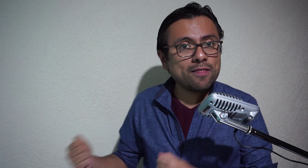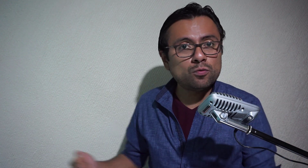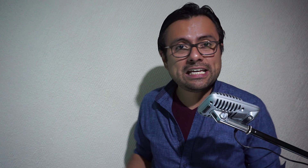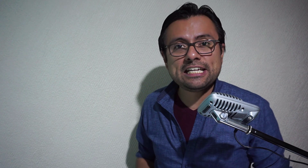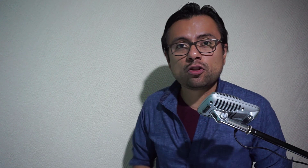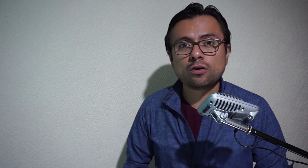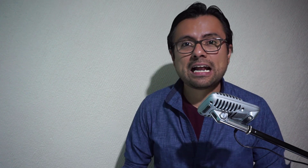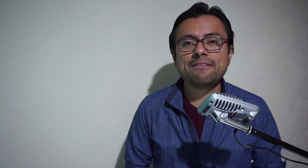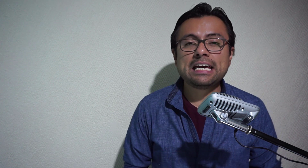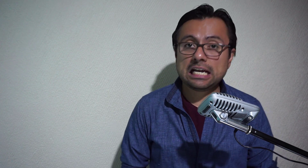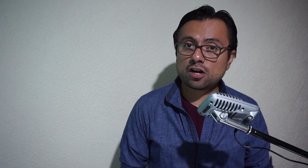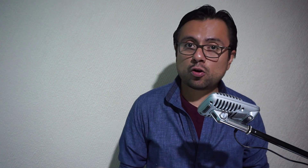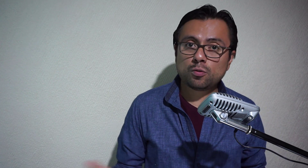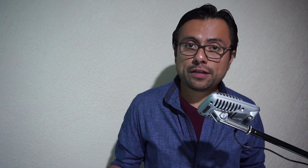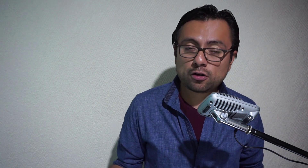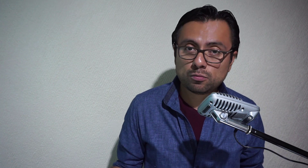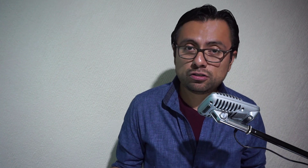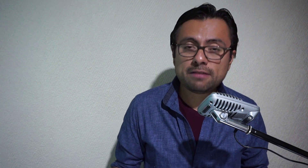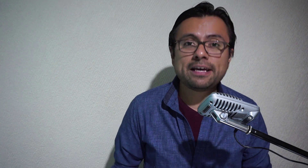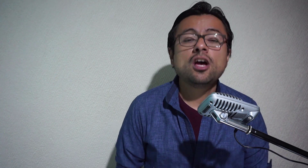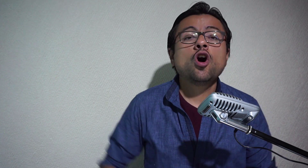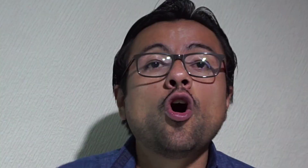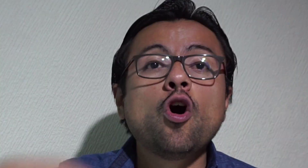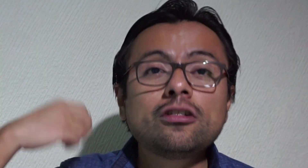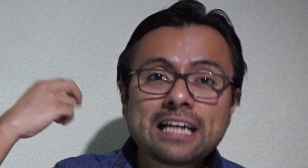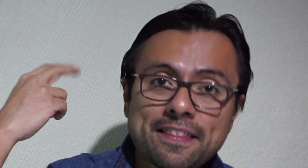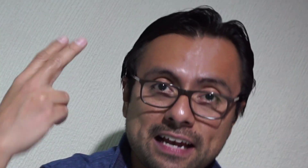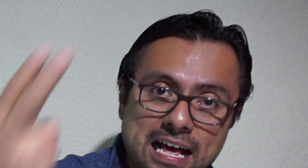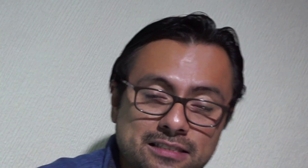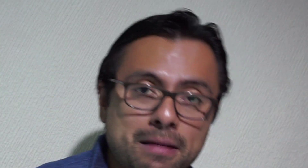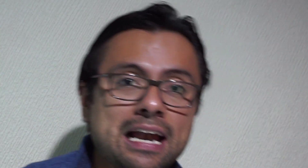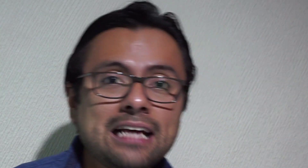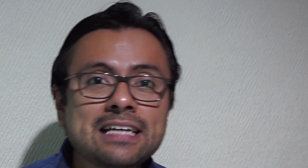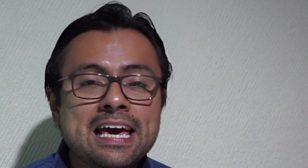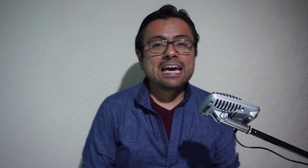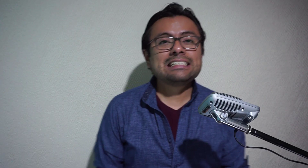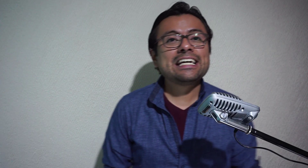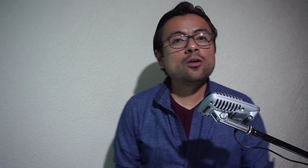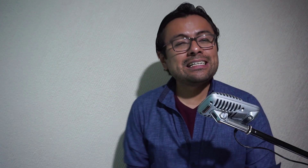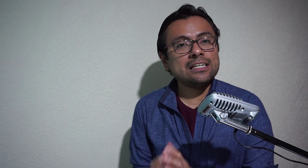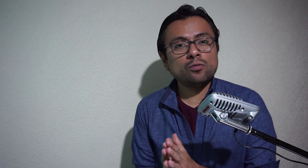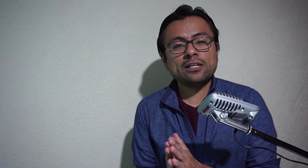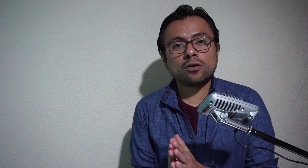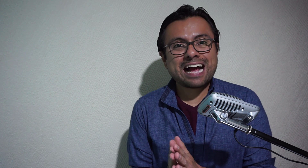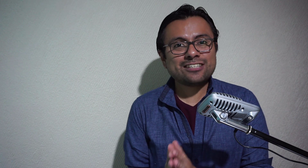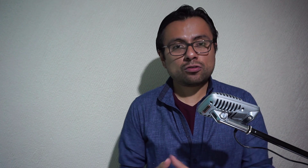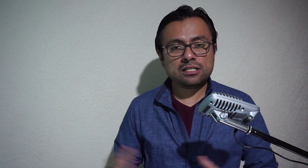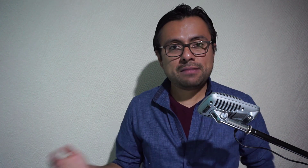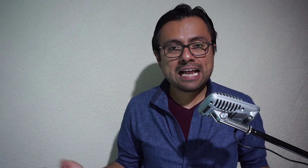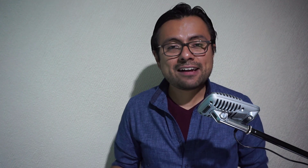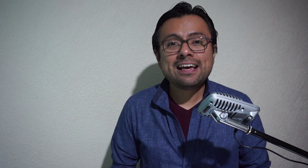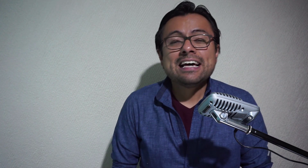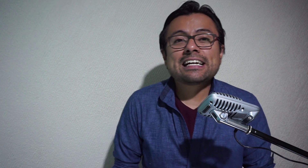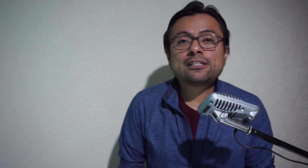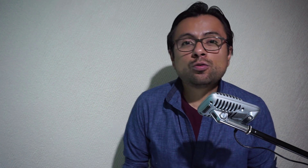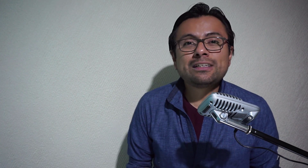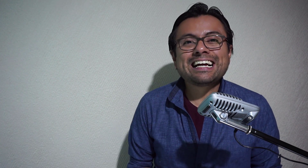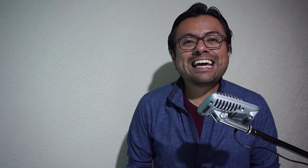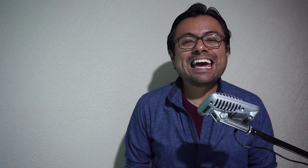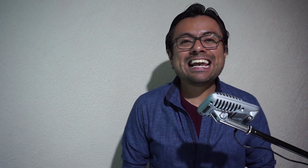considerado un delito grave el robo de combustible otra de las malas es que no es el único caso similar